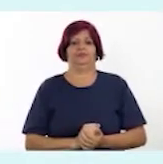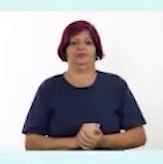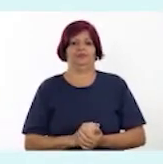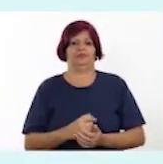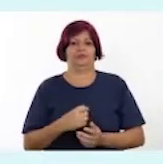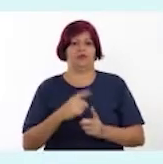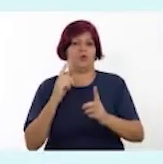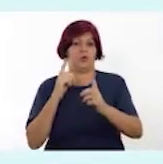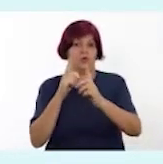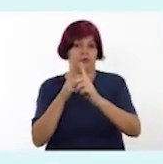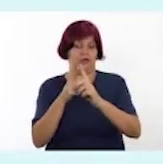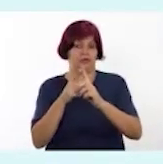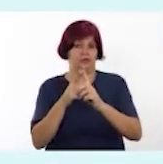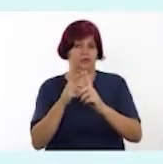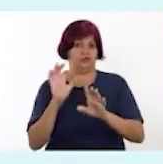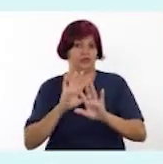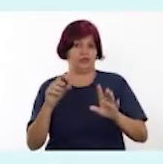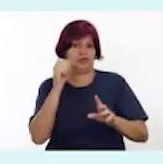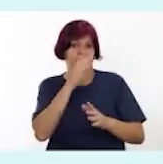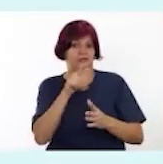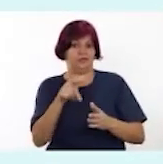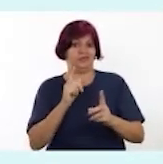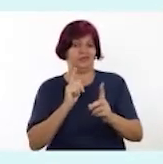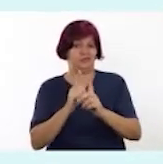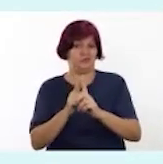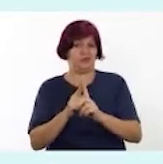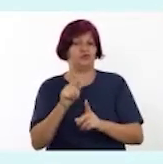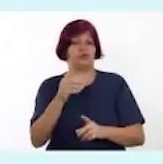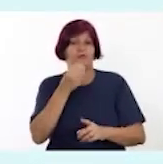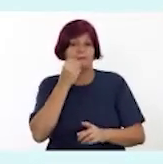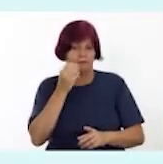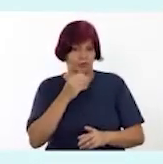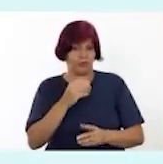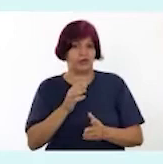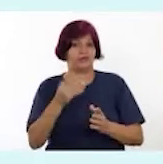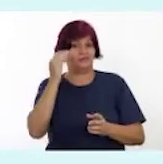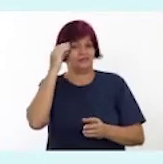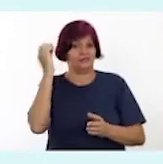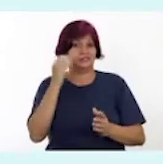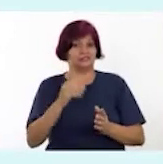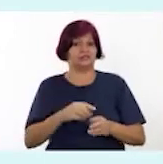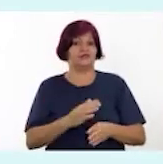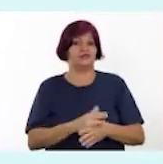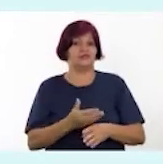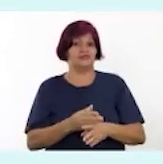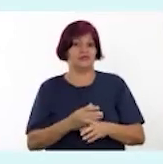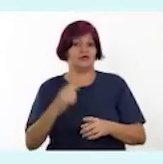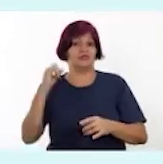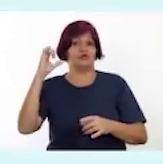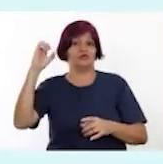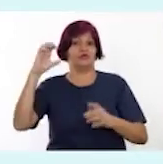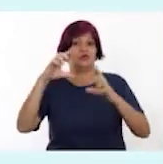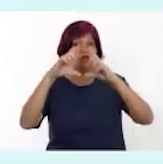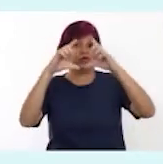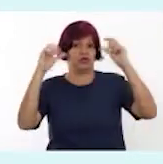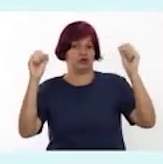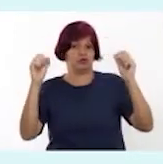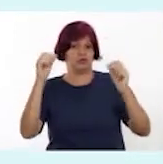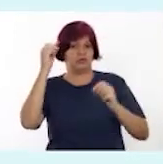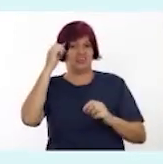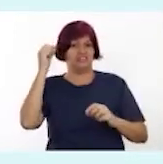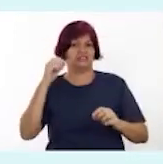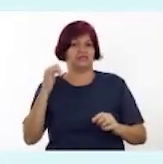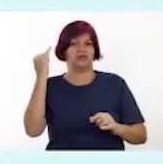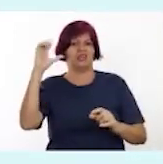Tenemos como objetivo que cuando usted termine este encuentro pueda definir el concepto de inecuación, saber lo que es una